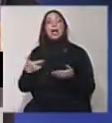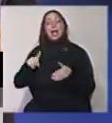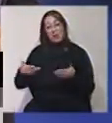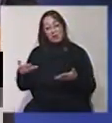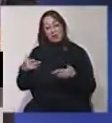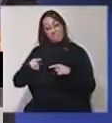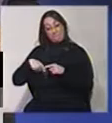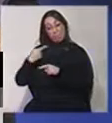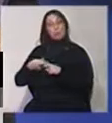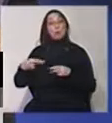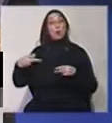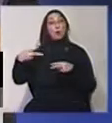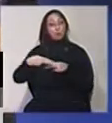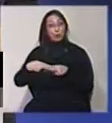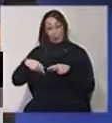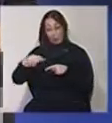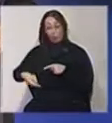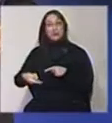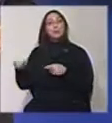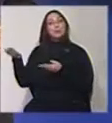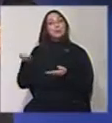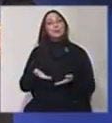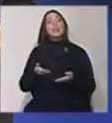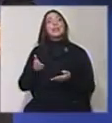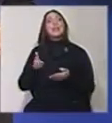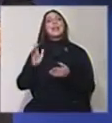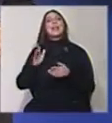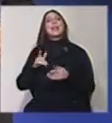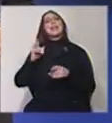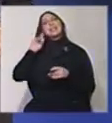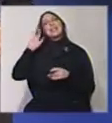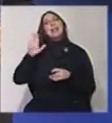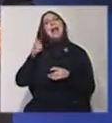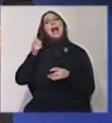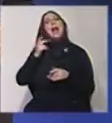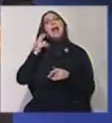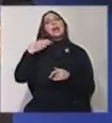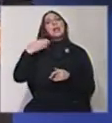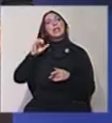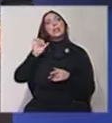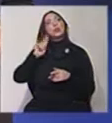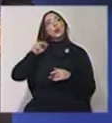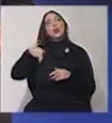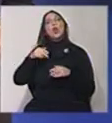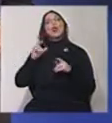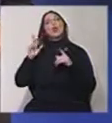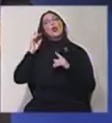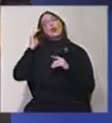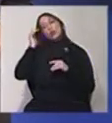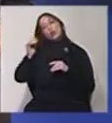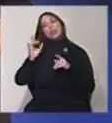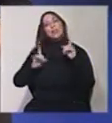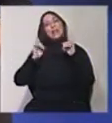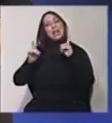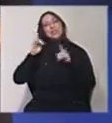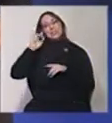el próximo bloque al licenciado Rolando Arbezún, que es docente e investigador de la Facultad de Psicología, miembro del